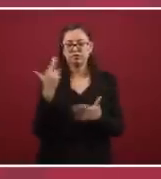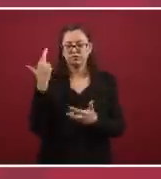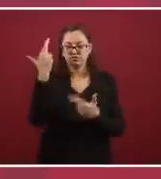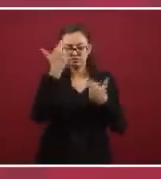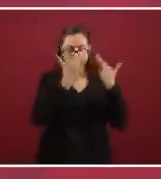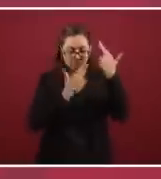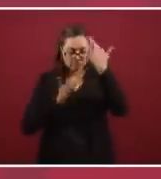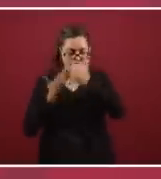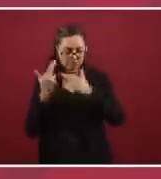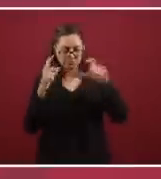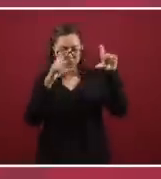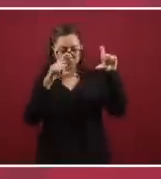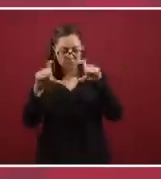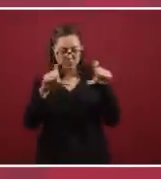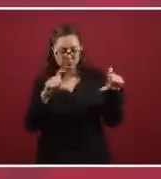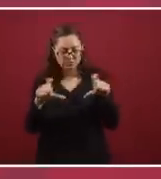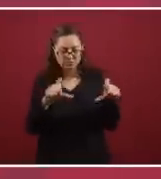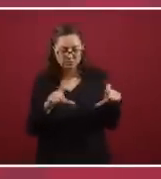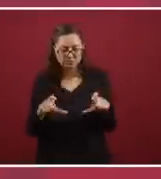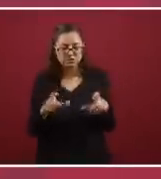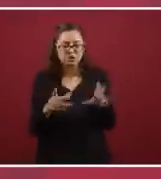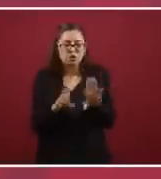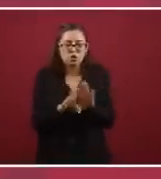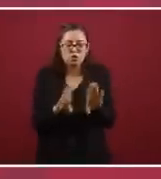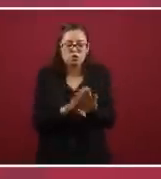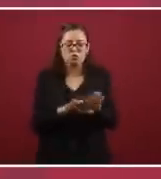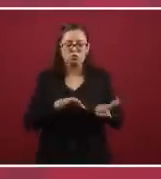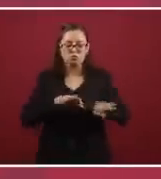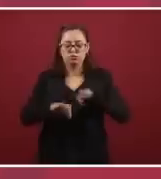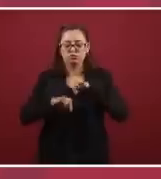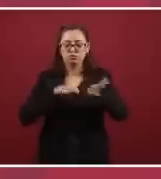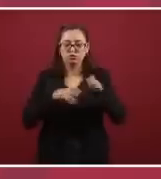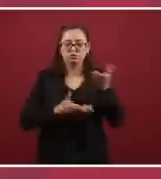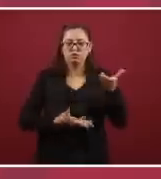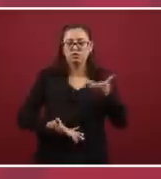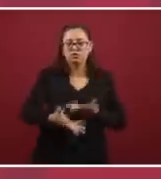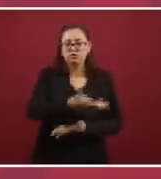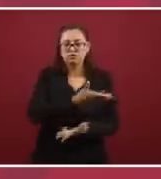de las condiciones de los contratos